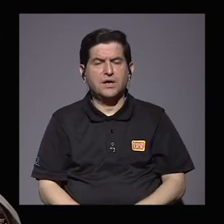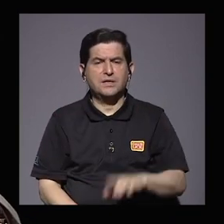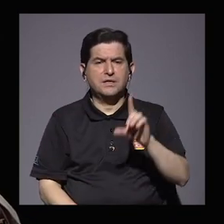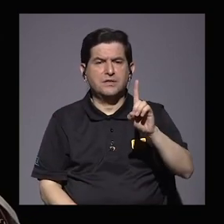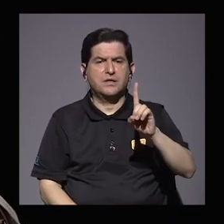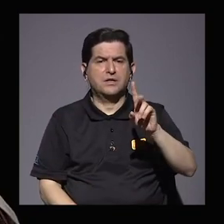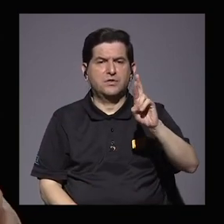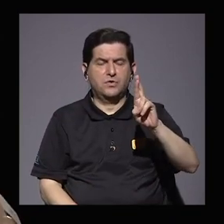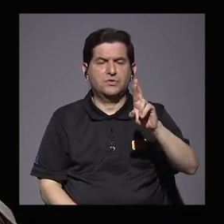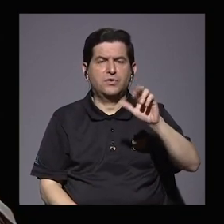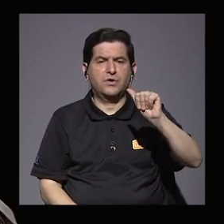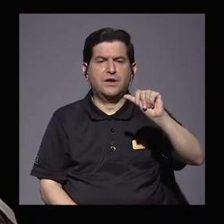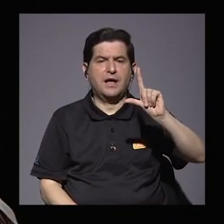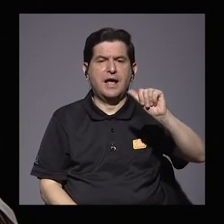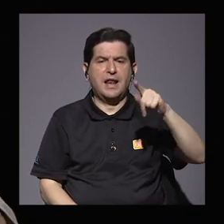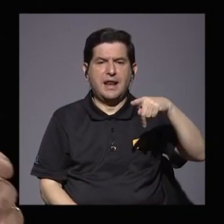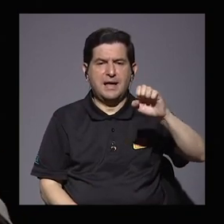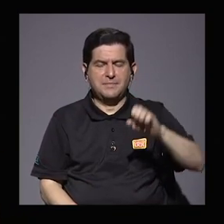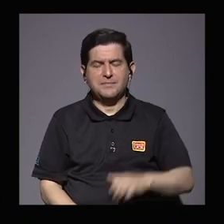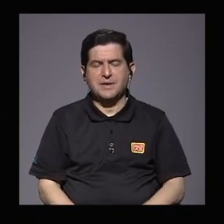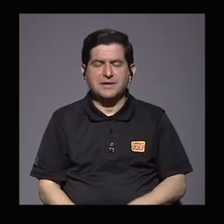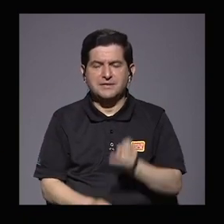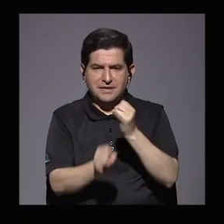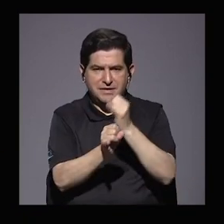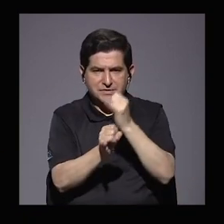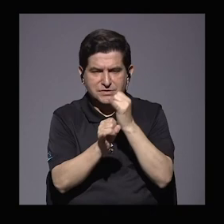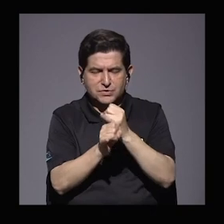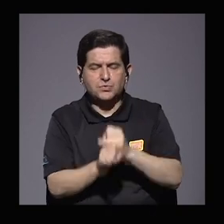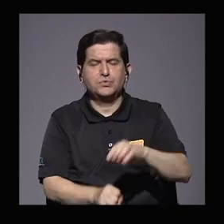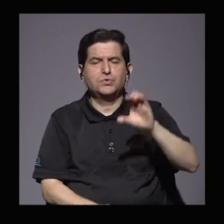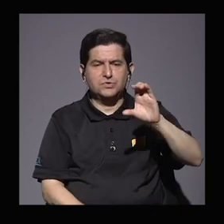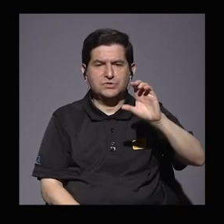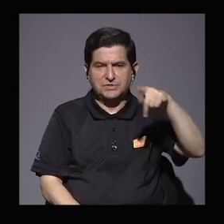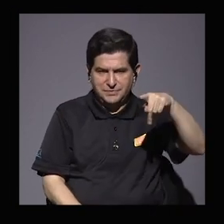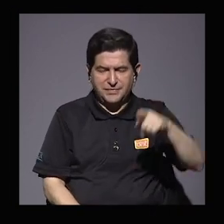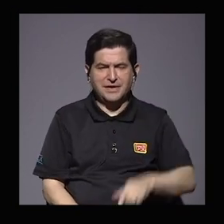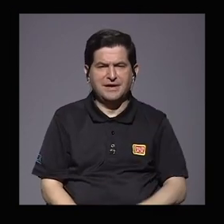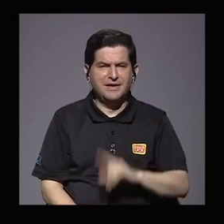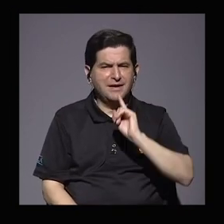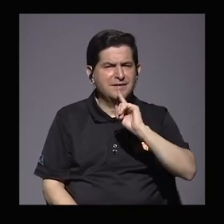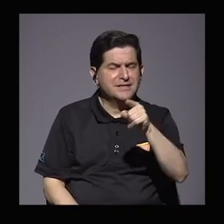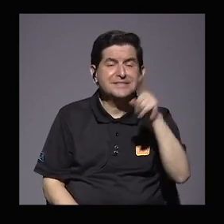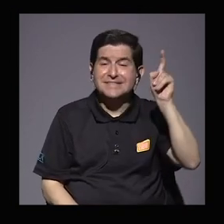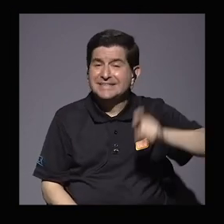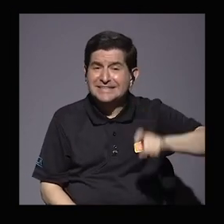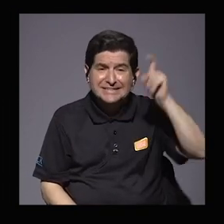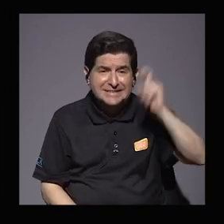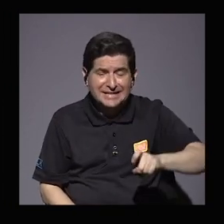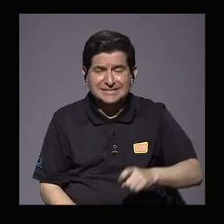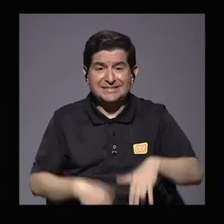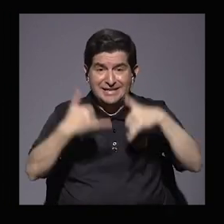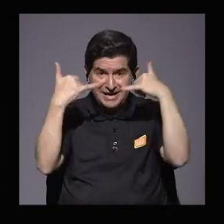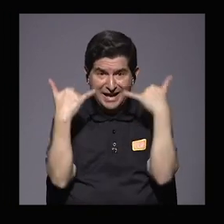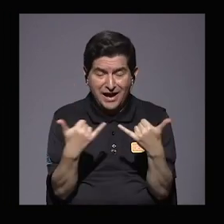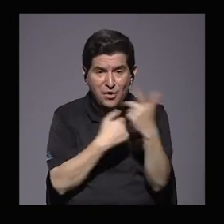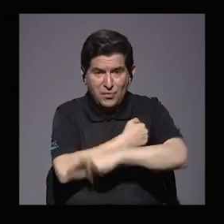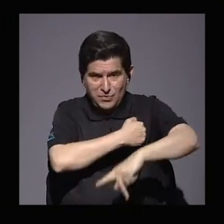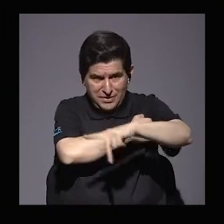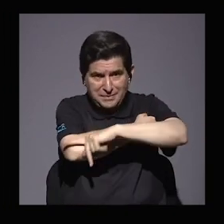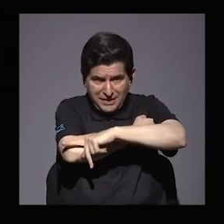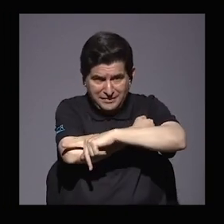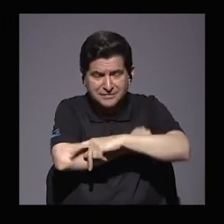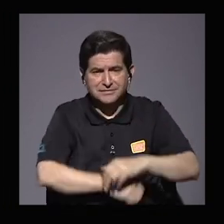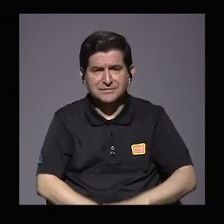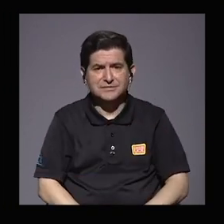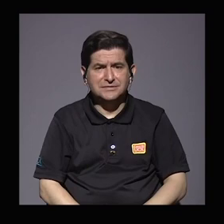doctor Alape, director del Instituto Clodomiro Picado, que hacía énfasis en la necesidad, en este momento país que